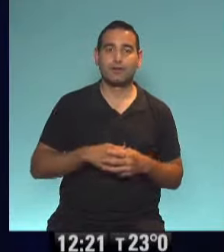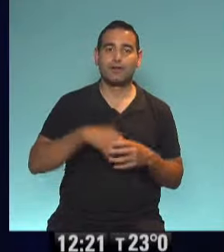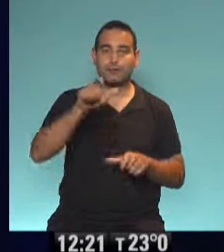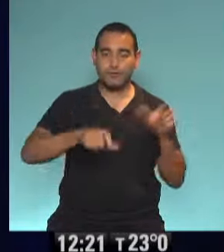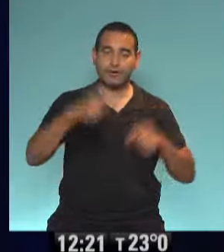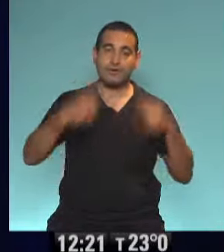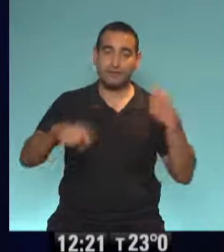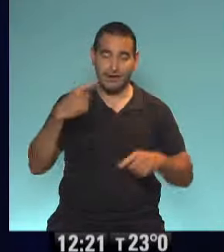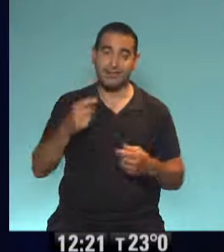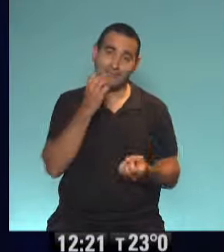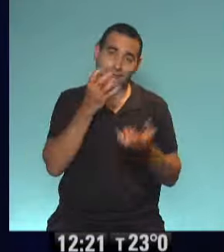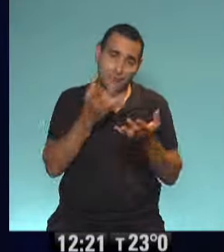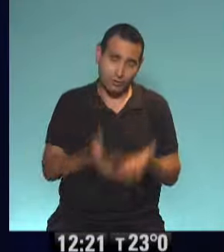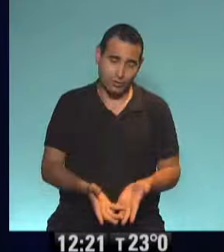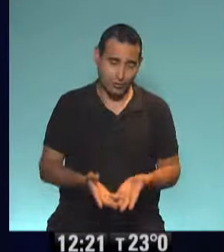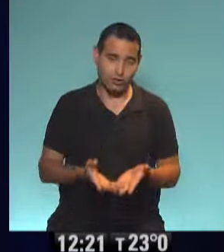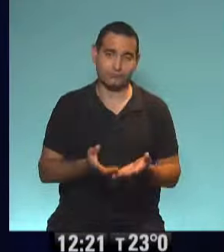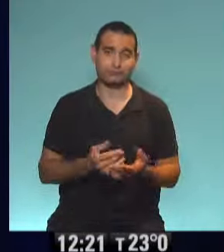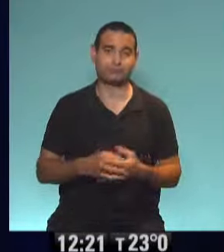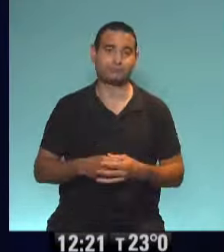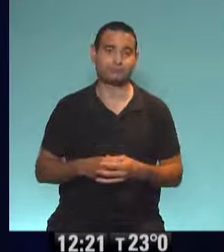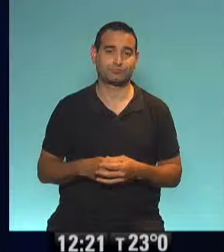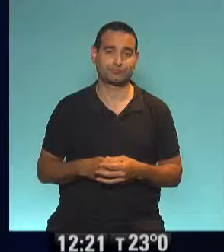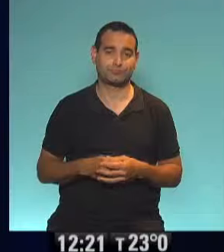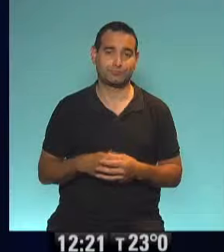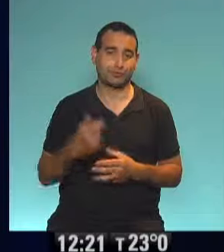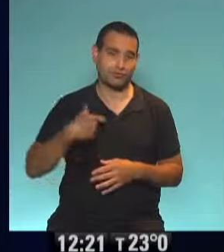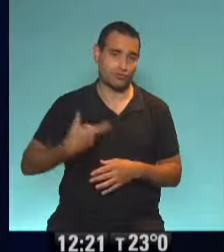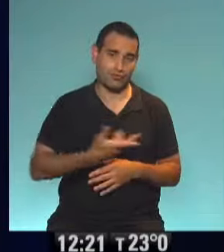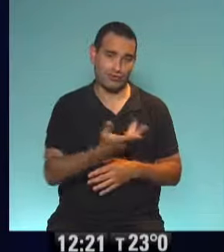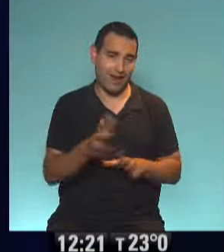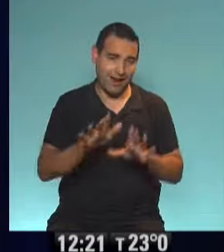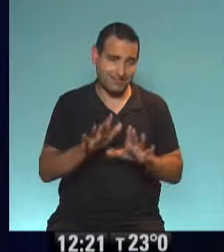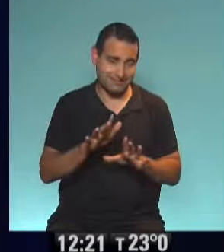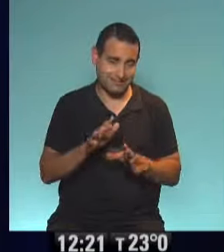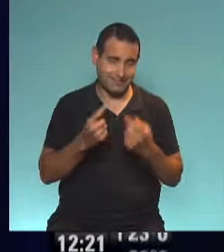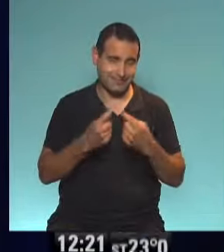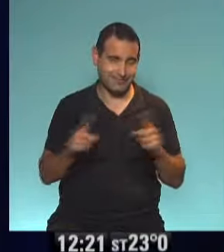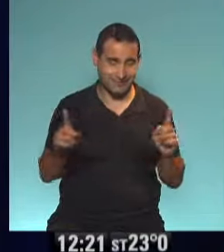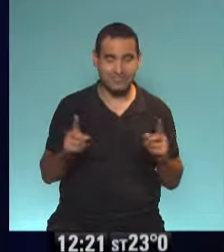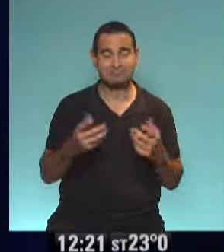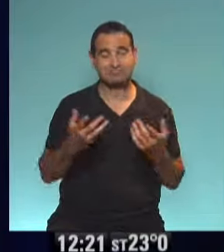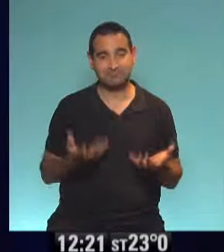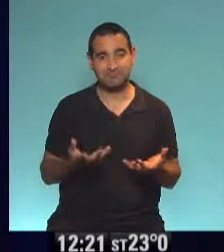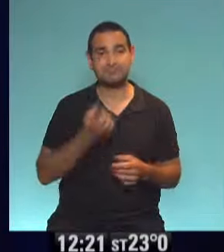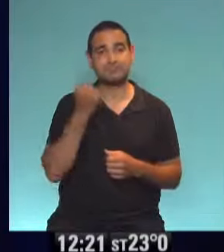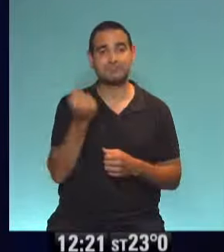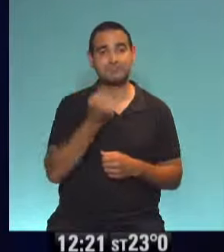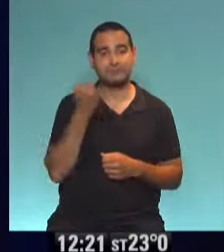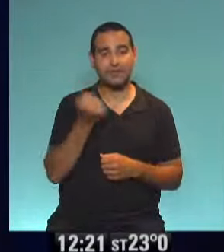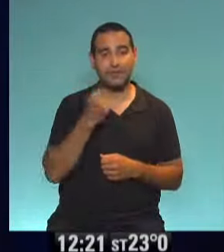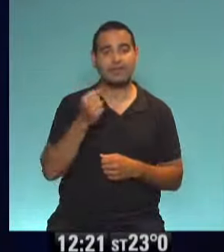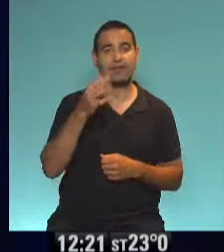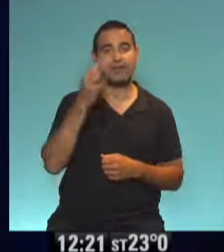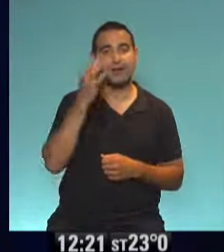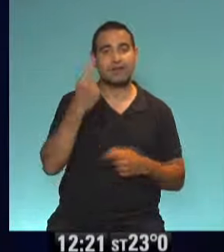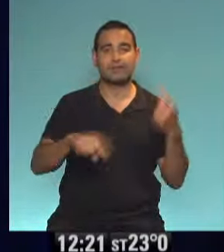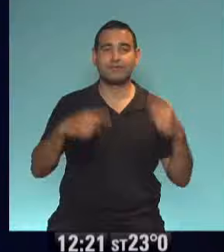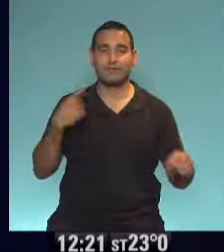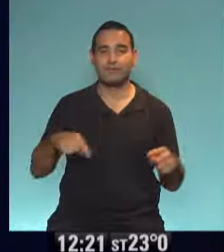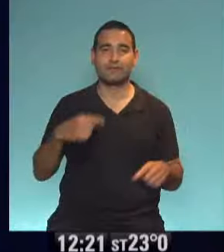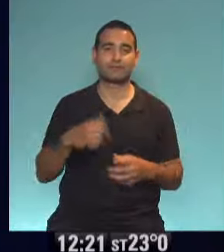enriquecen, forman parte de nuestra constitución como sociedad, ¿no? Entonces es importante. Además, las razas, cuando decimos crisol